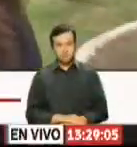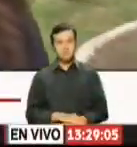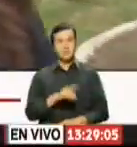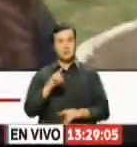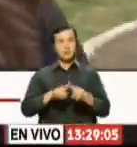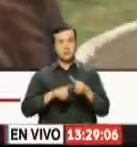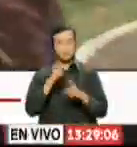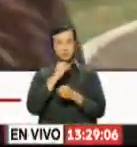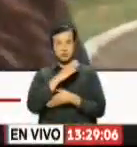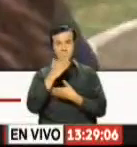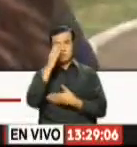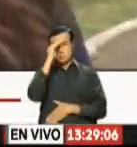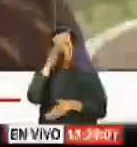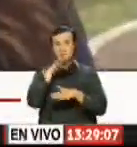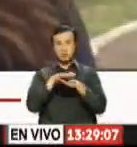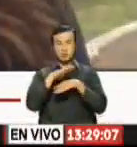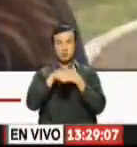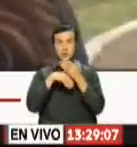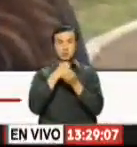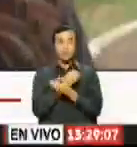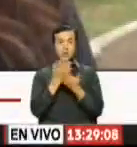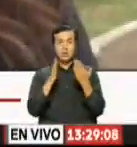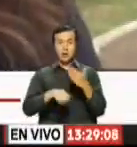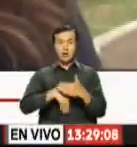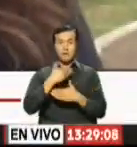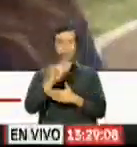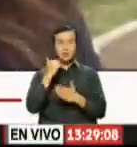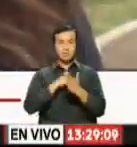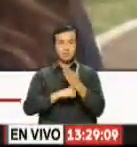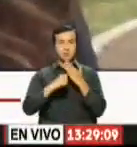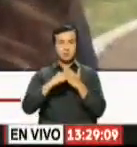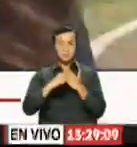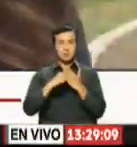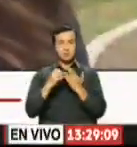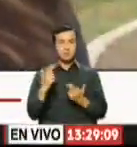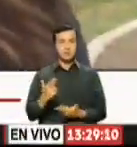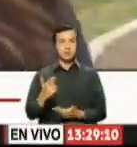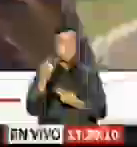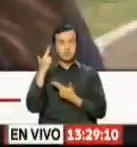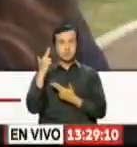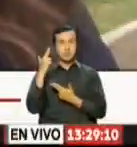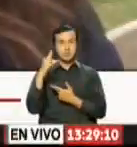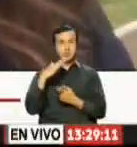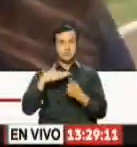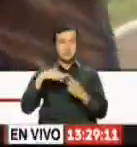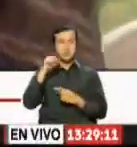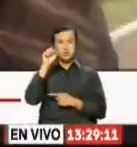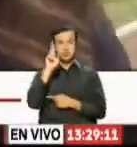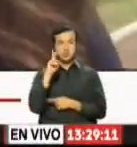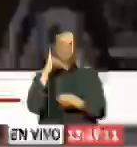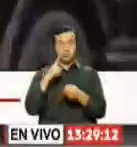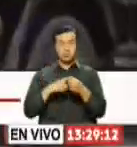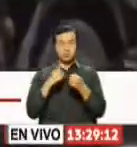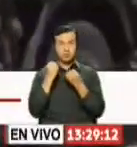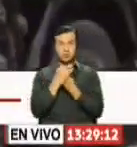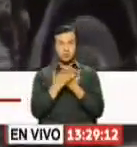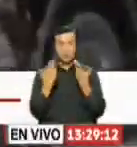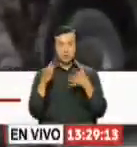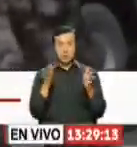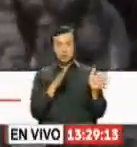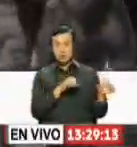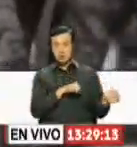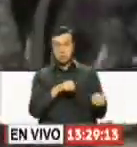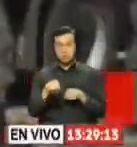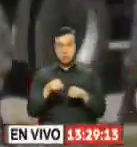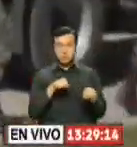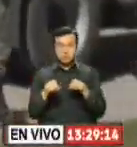amigos televidentes, buenas tardes. Informamos desde los exteriores del Ministerio de Defensa, situado en el sur de Quito. Está en marcha el